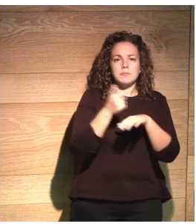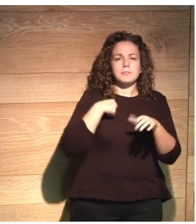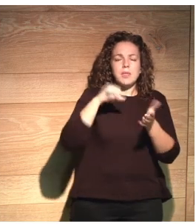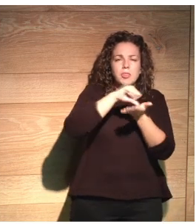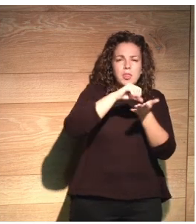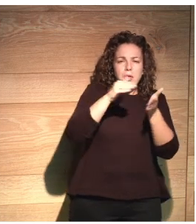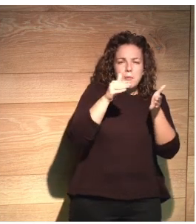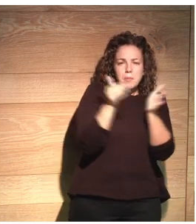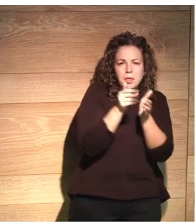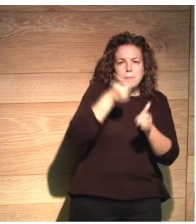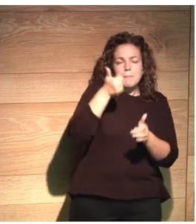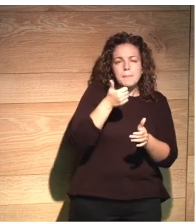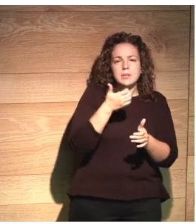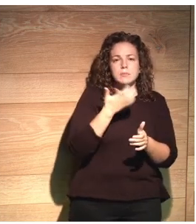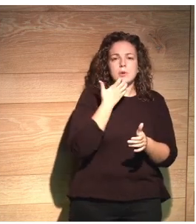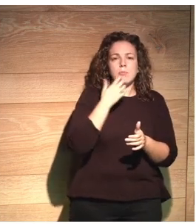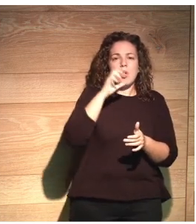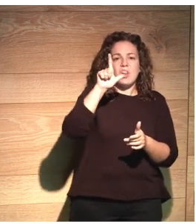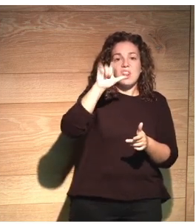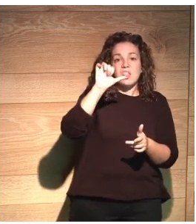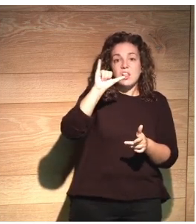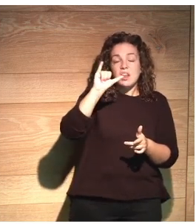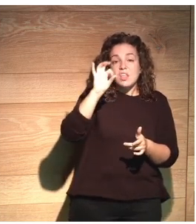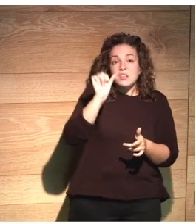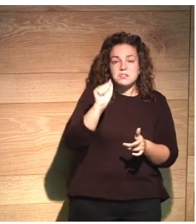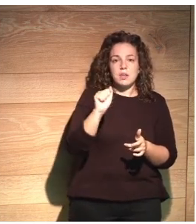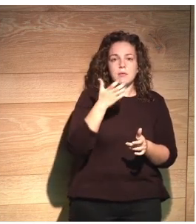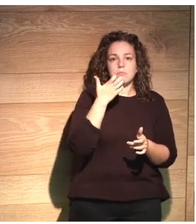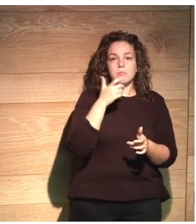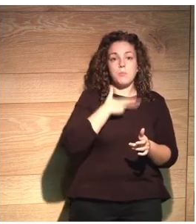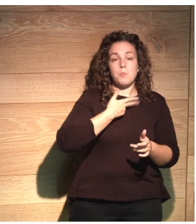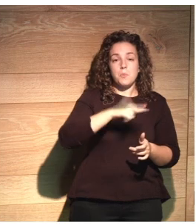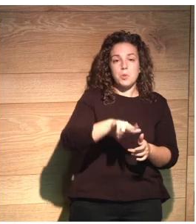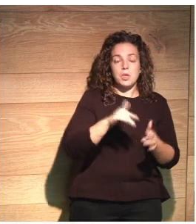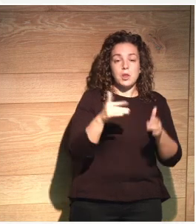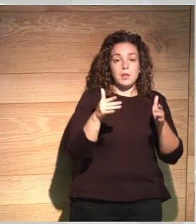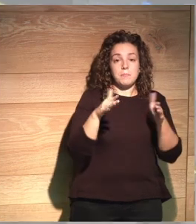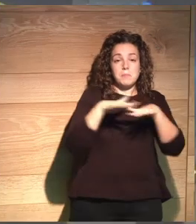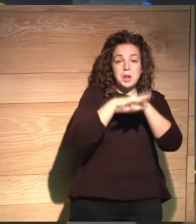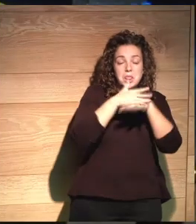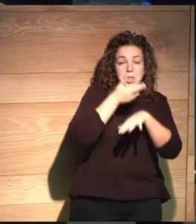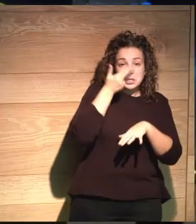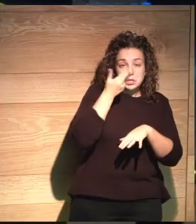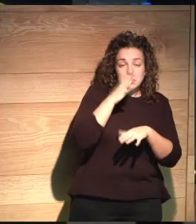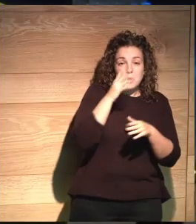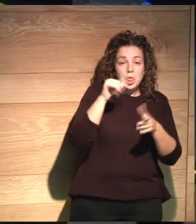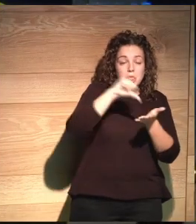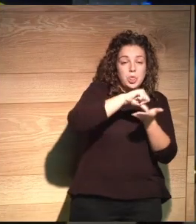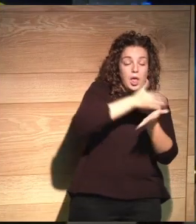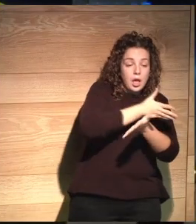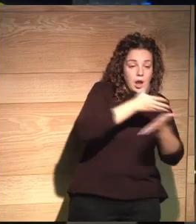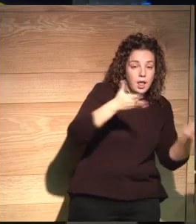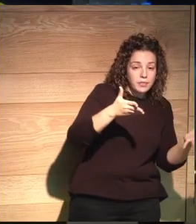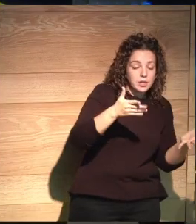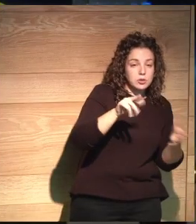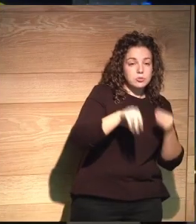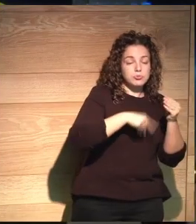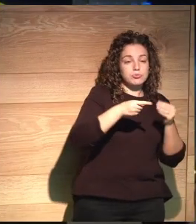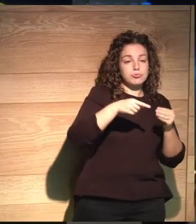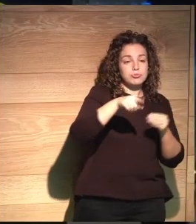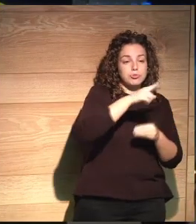pequeñas como liza por ejemplo que es una ciudad pequeña en a portugal tiene una red de este tipo lo interesante es que incluso en la ciudad grande tendemos a crear